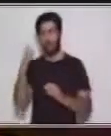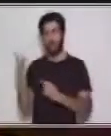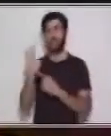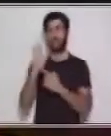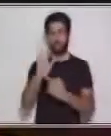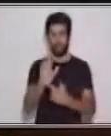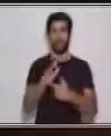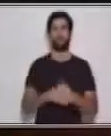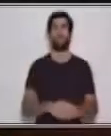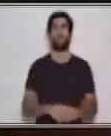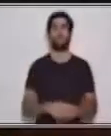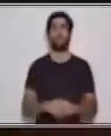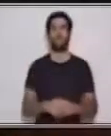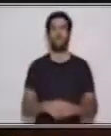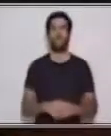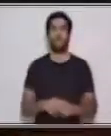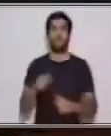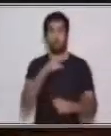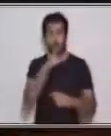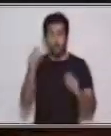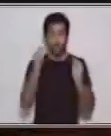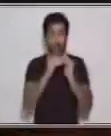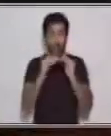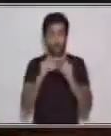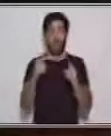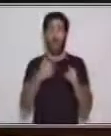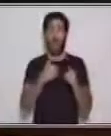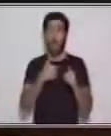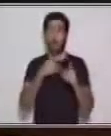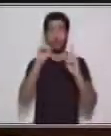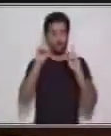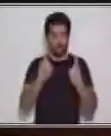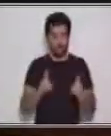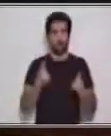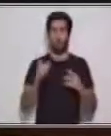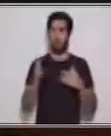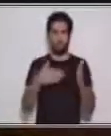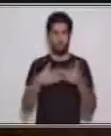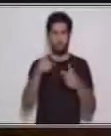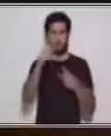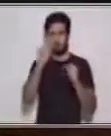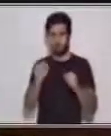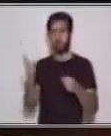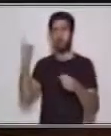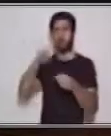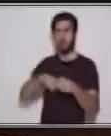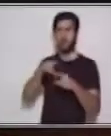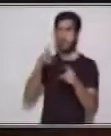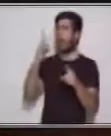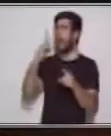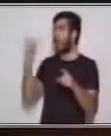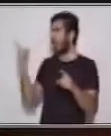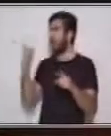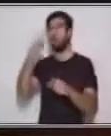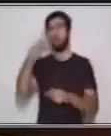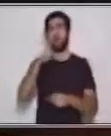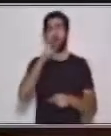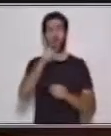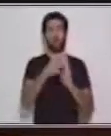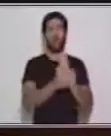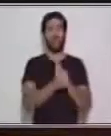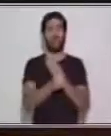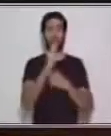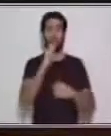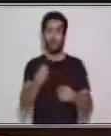sexto grado de primaria. Si en casa hay alguna persona con discapacidad, este tema les ayudará a ejercitar habilidades y